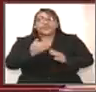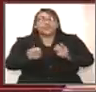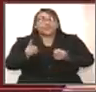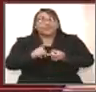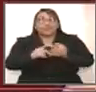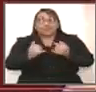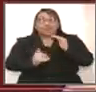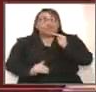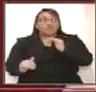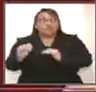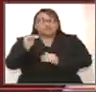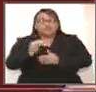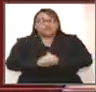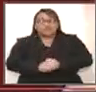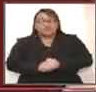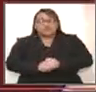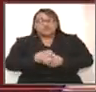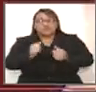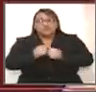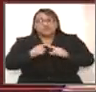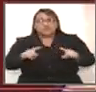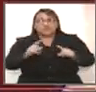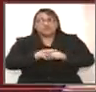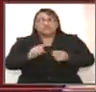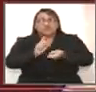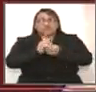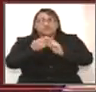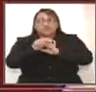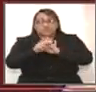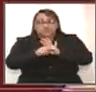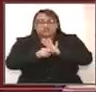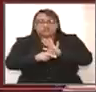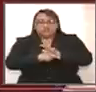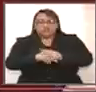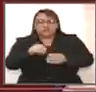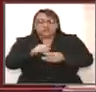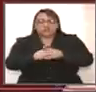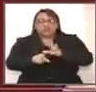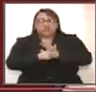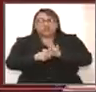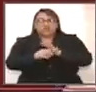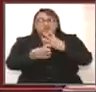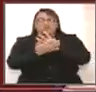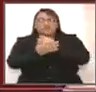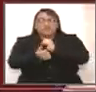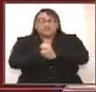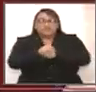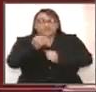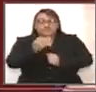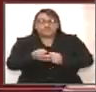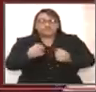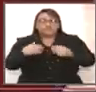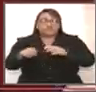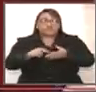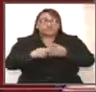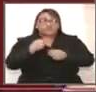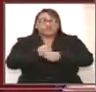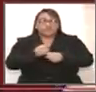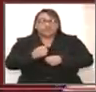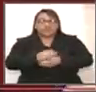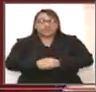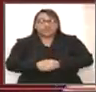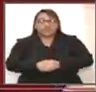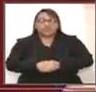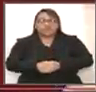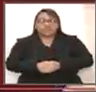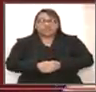superior. Los diferentes cambios normativos en la legislación penitenciaria vienen generando un efecto